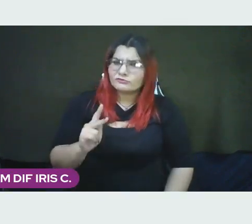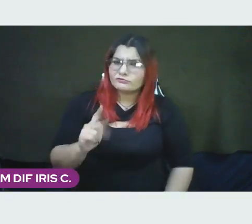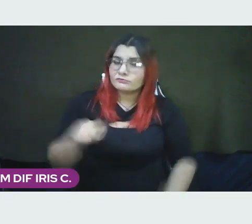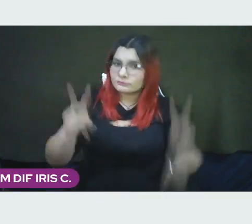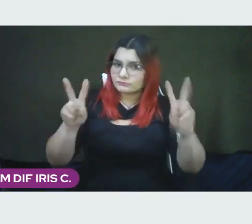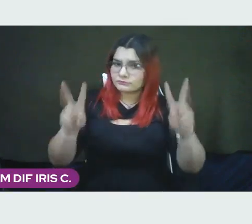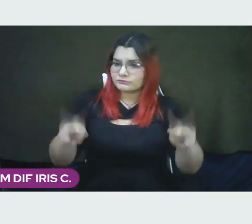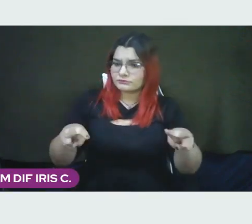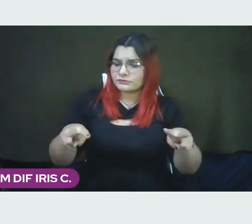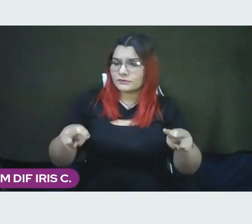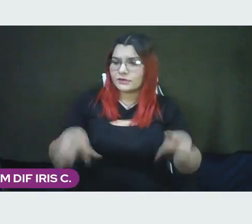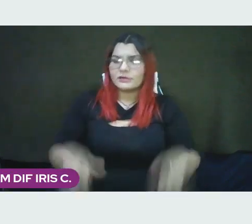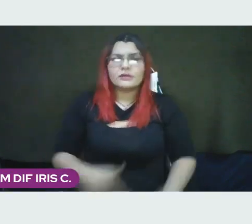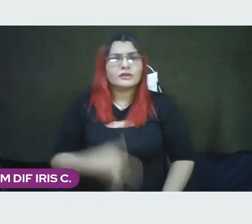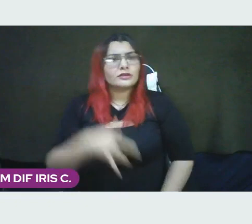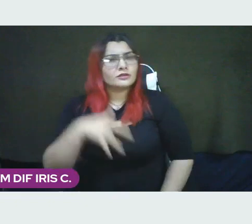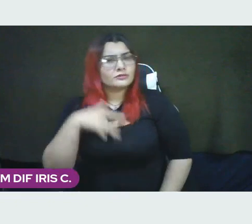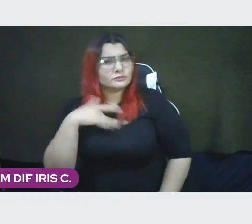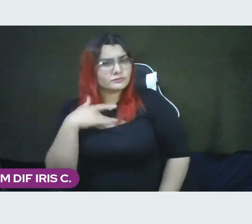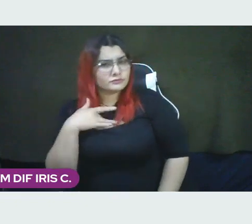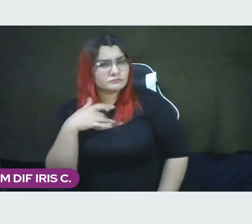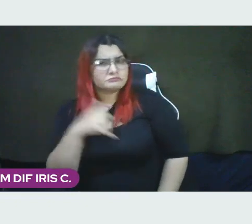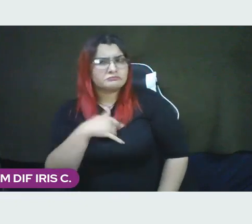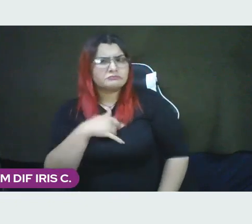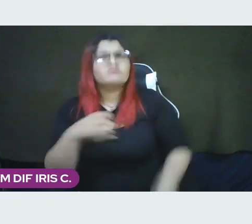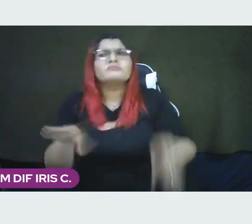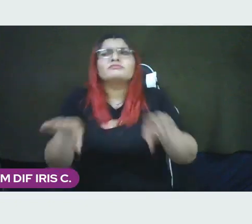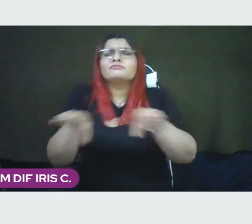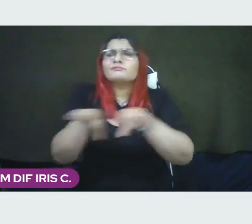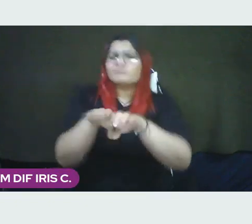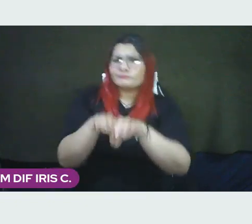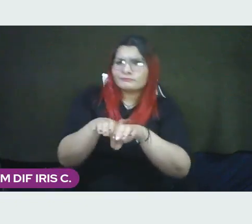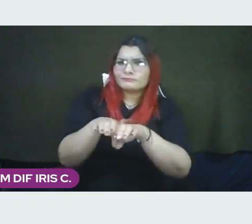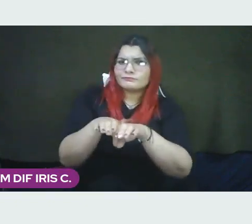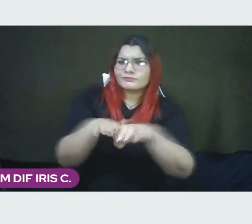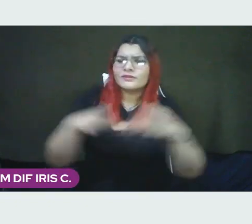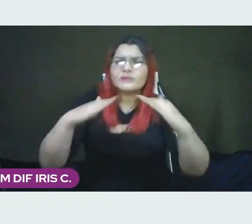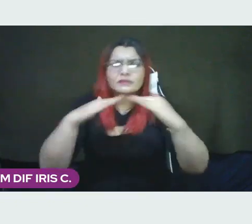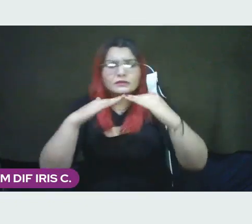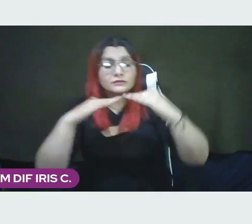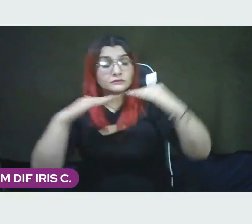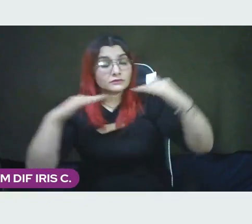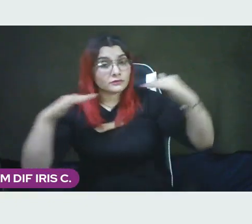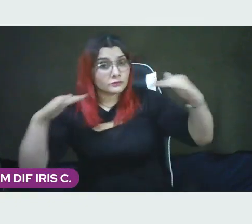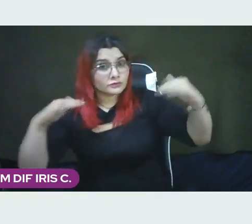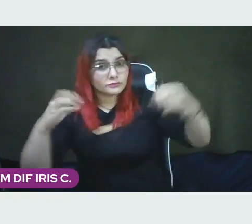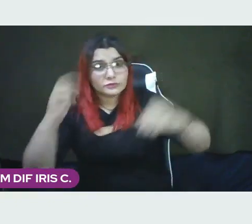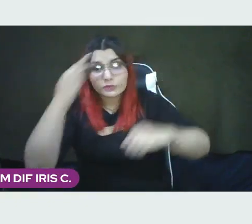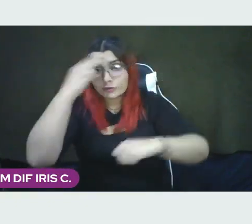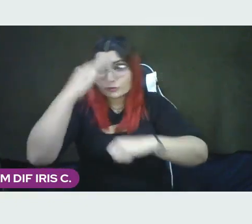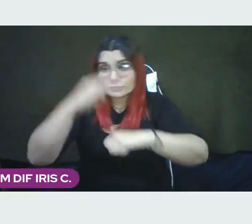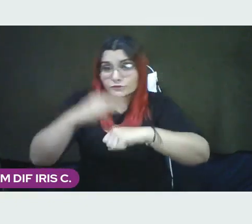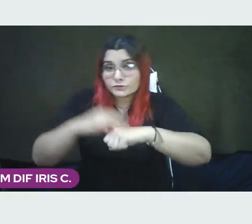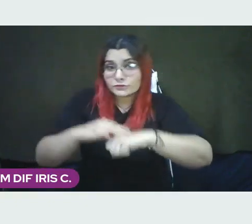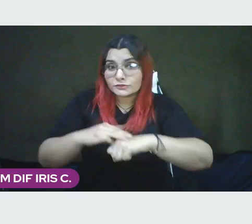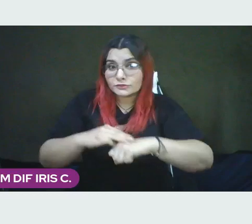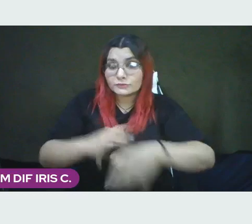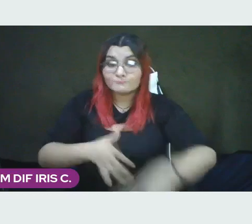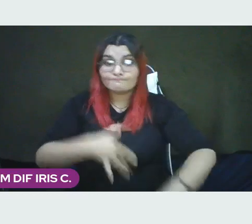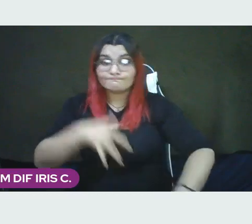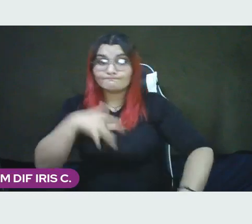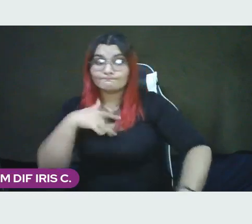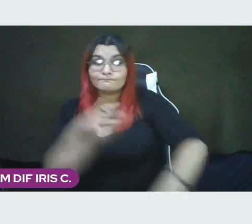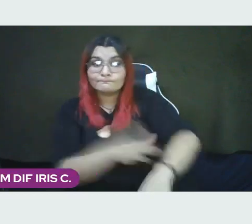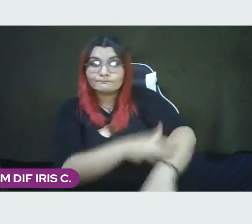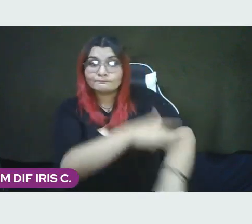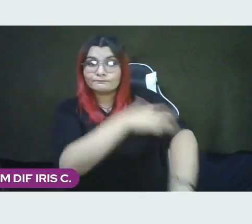emocionalmente me hace sentir estable, ¿no? Y bueno, bajo ese entendido, tendremos que regresar al tema. ¿Cuáles son